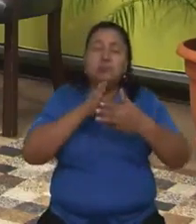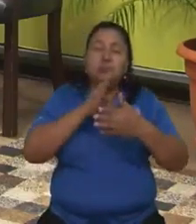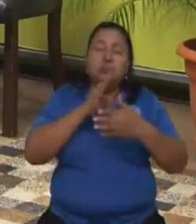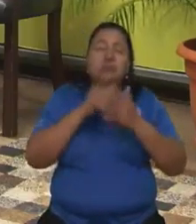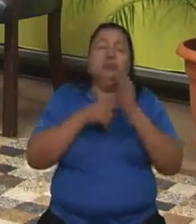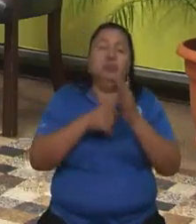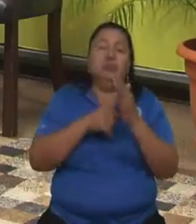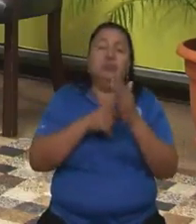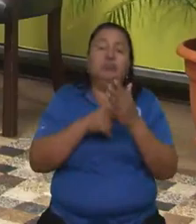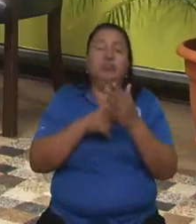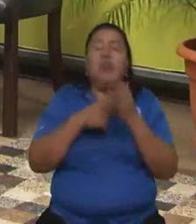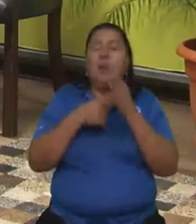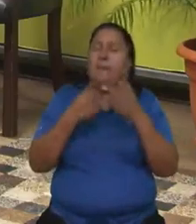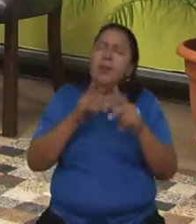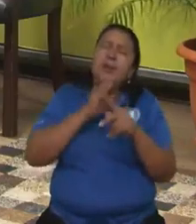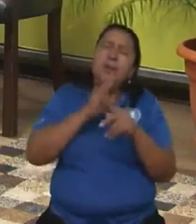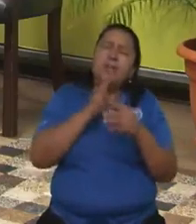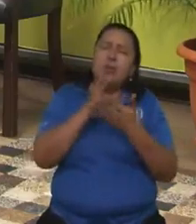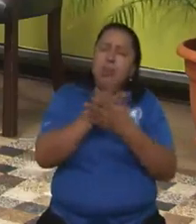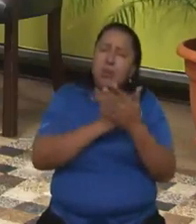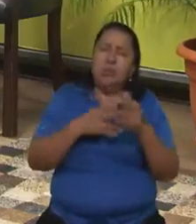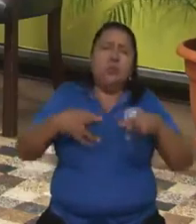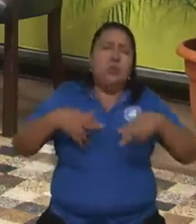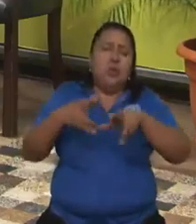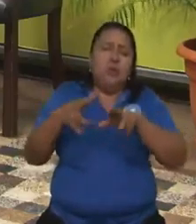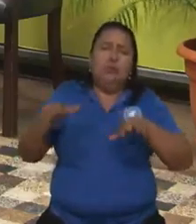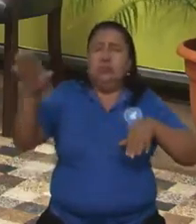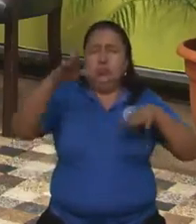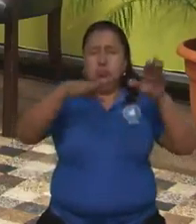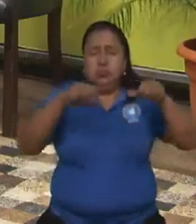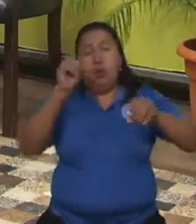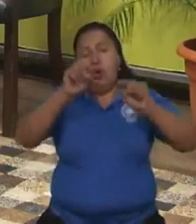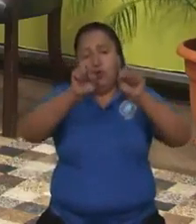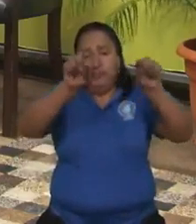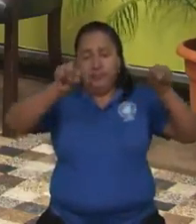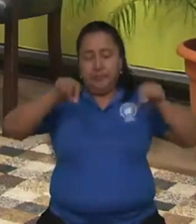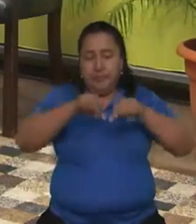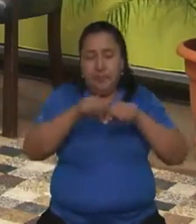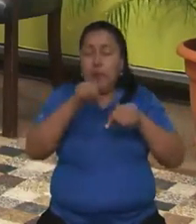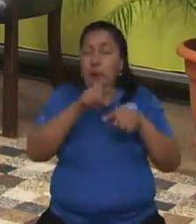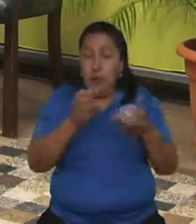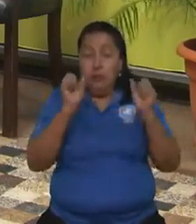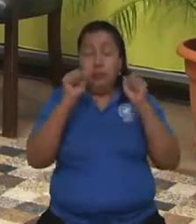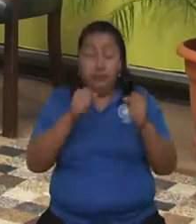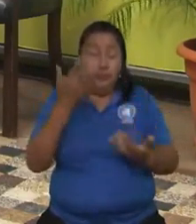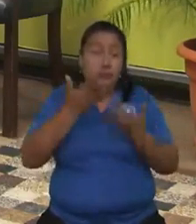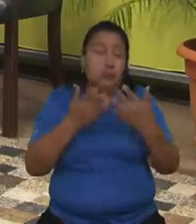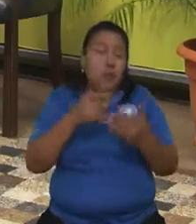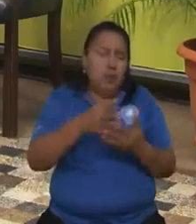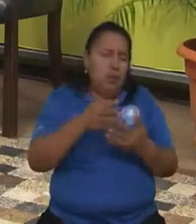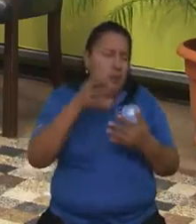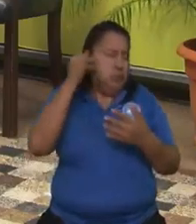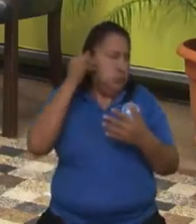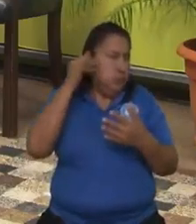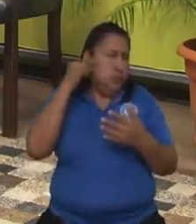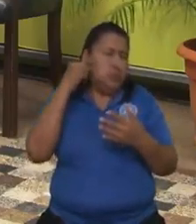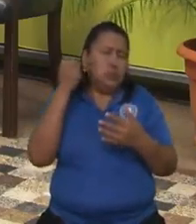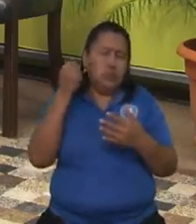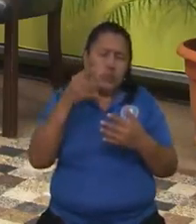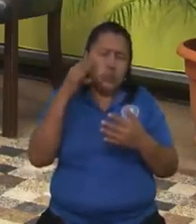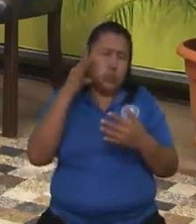semana anterior tuvimos al doctor Hawking hablando de este tema y él nos hablaba de algunas causas. No tocábamos el tema de